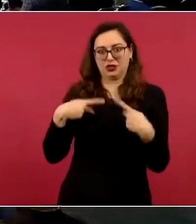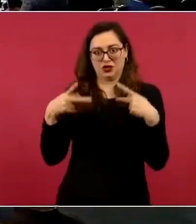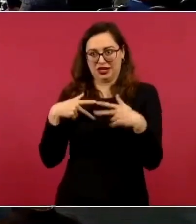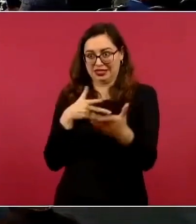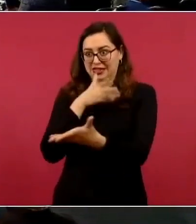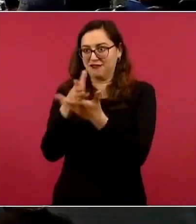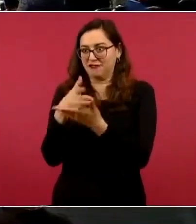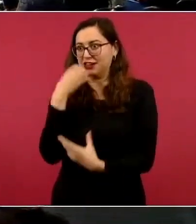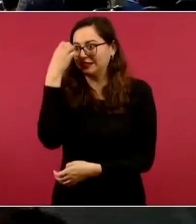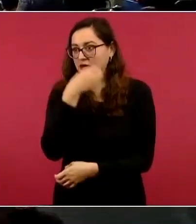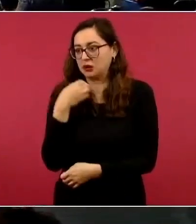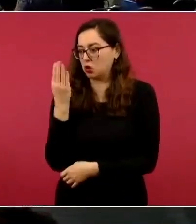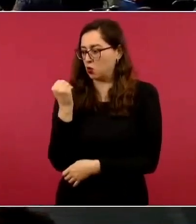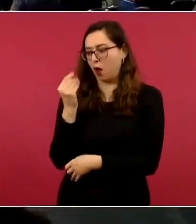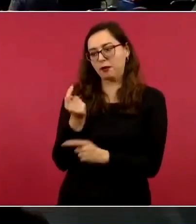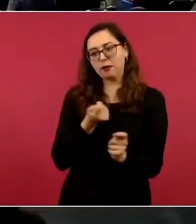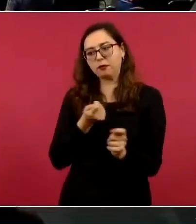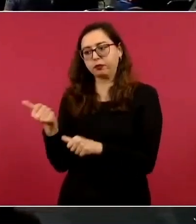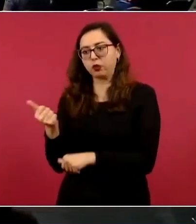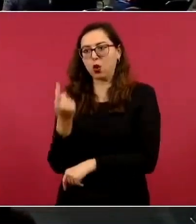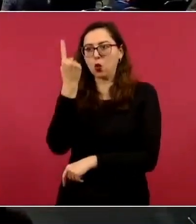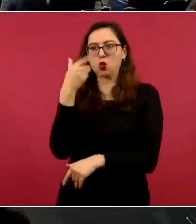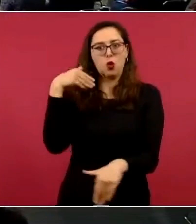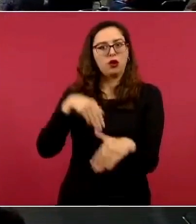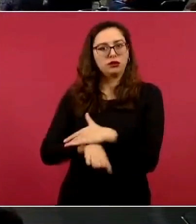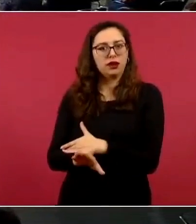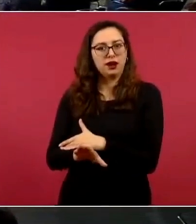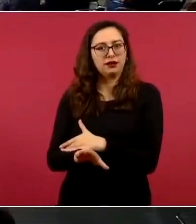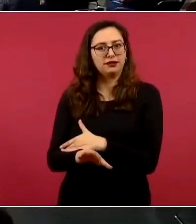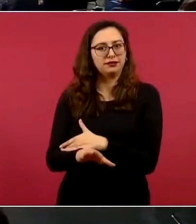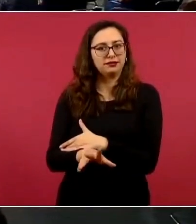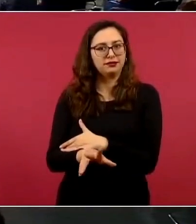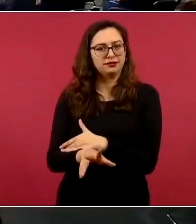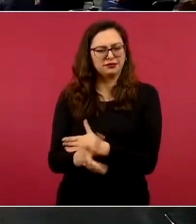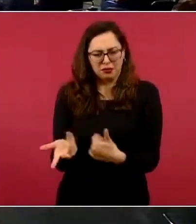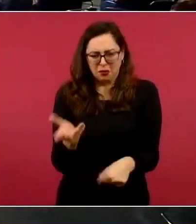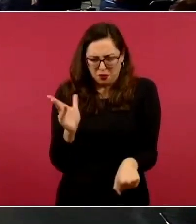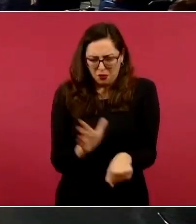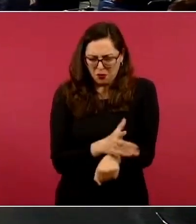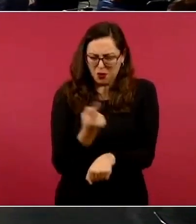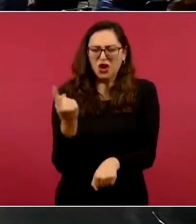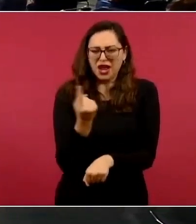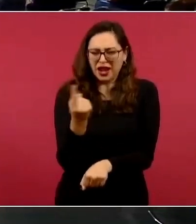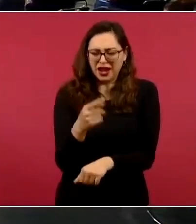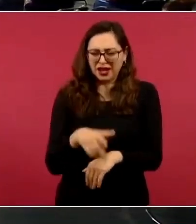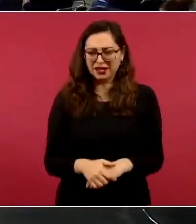Y esto no fue casual,